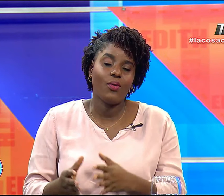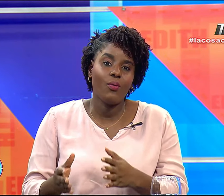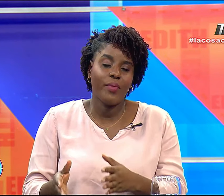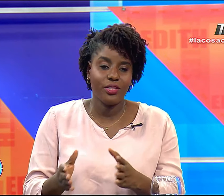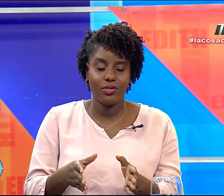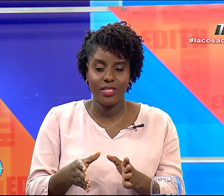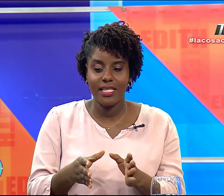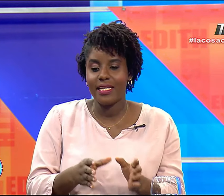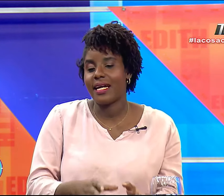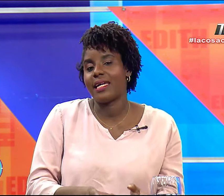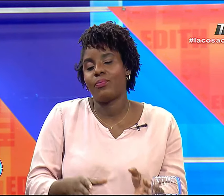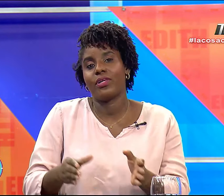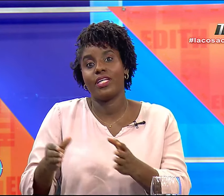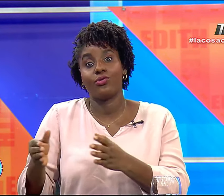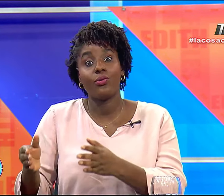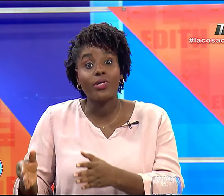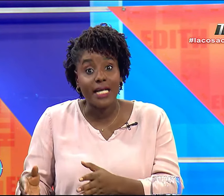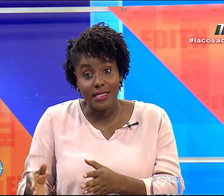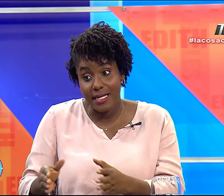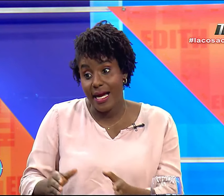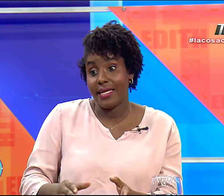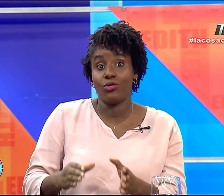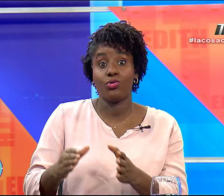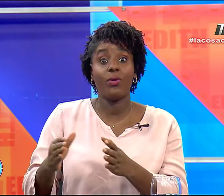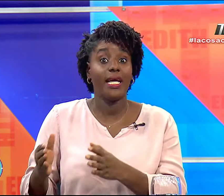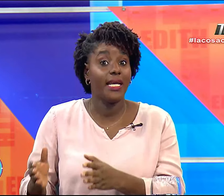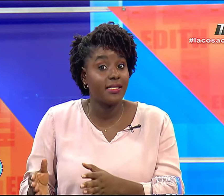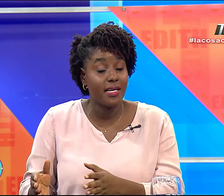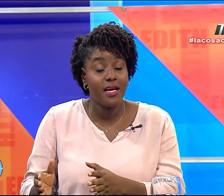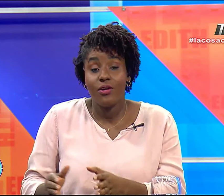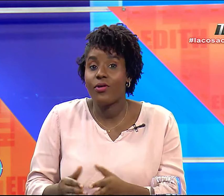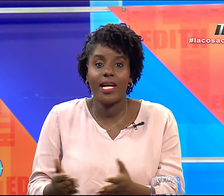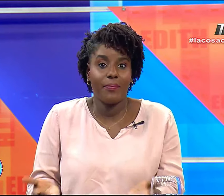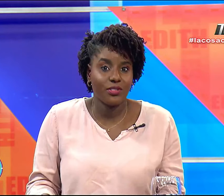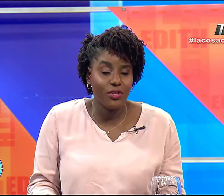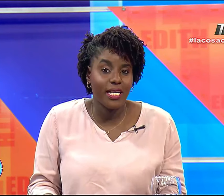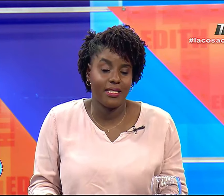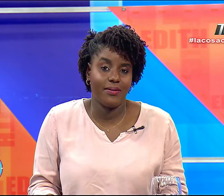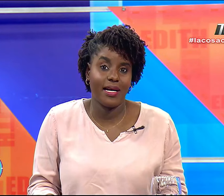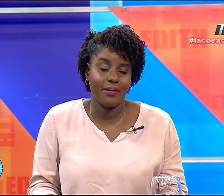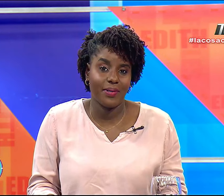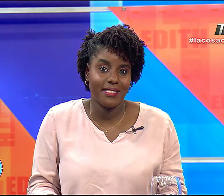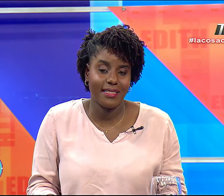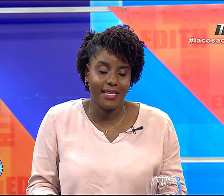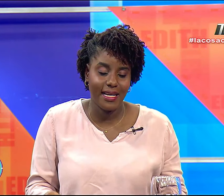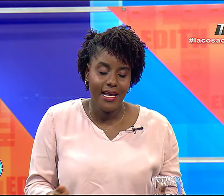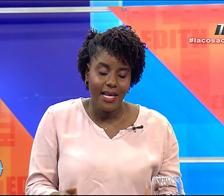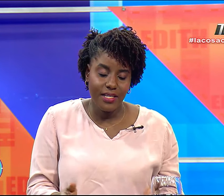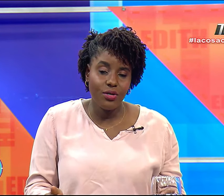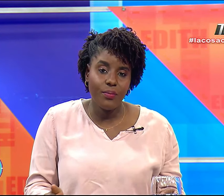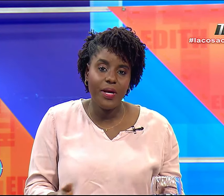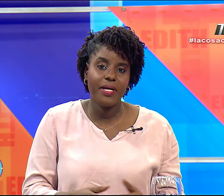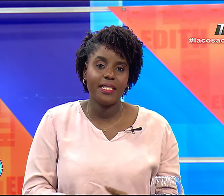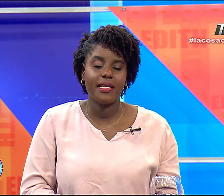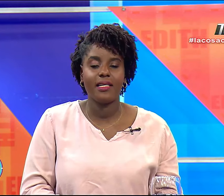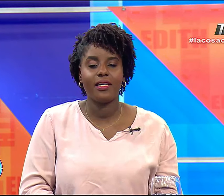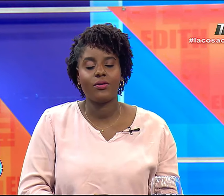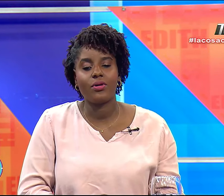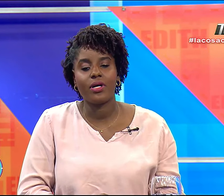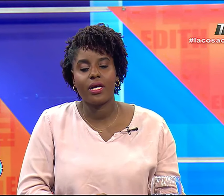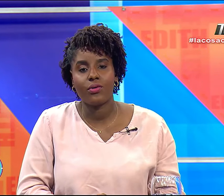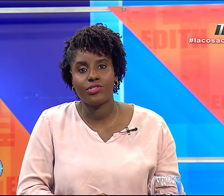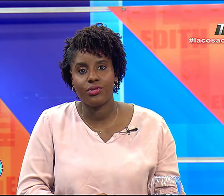diputado, un método te diga que por quien tú votaste, a quien tú elegiste, no es la persona que te va a representar? Esto obviamente